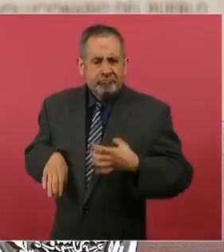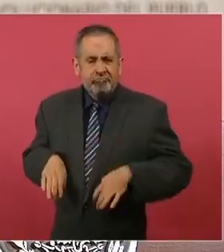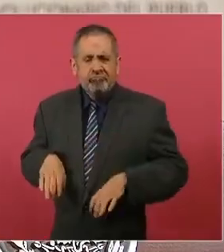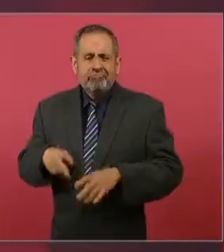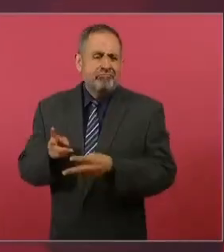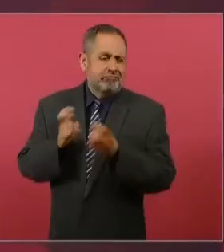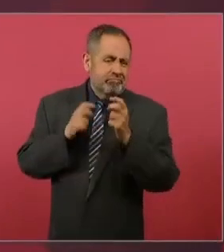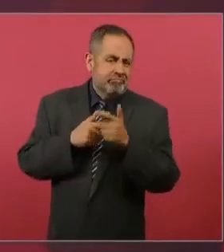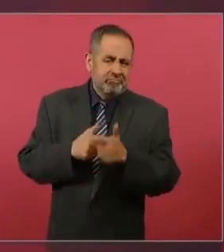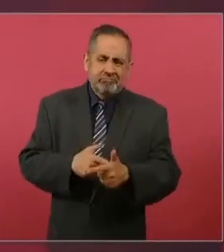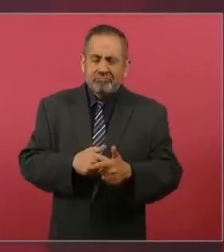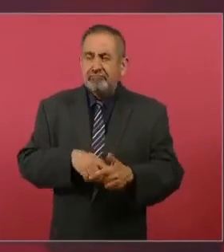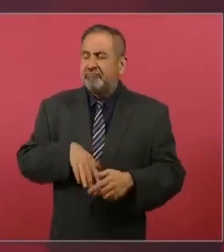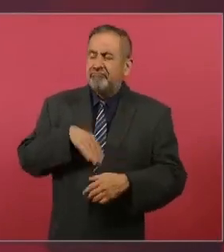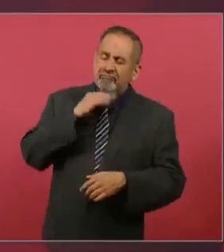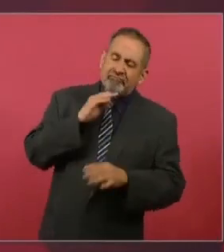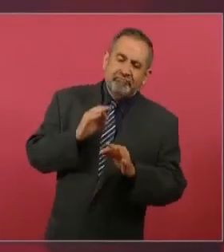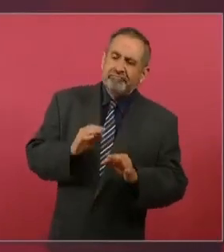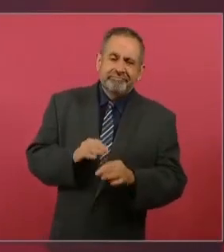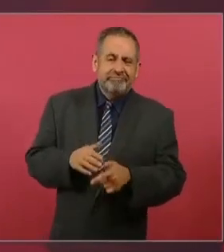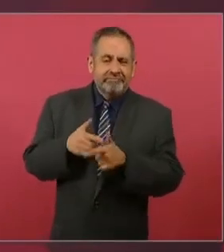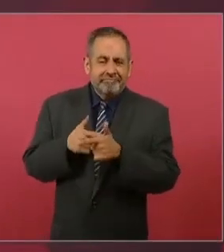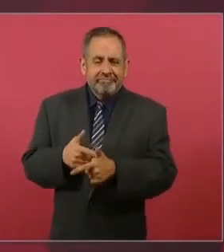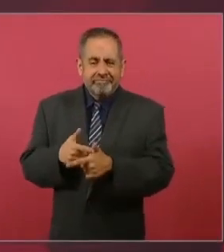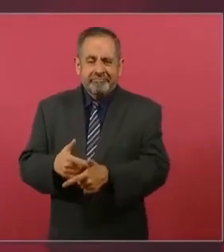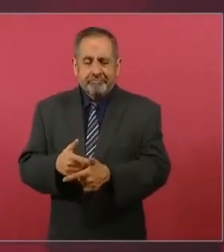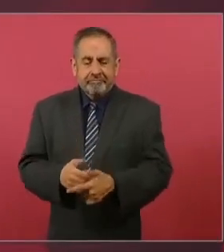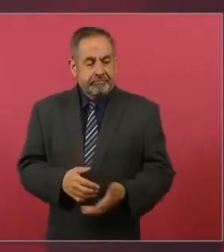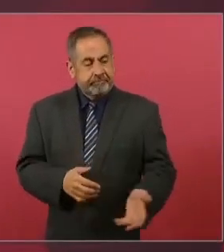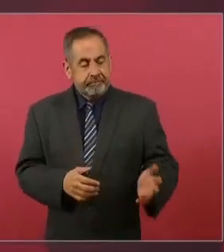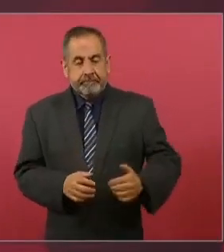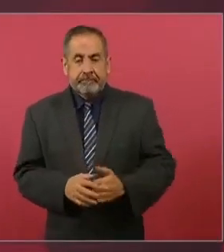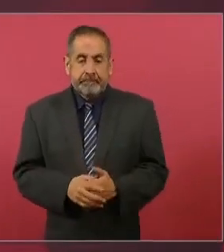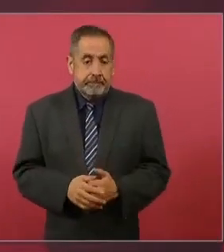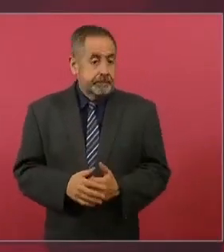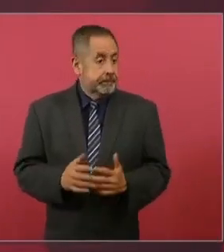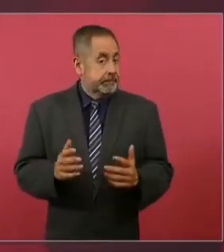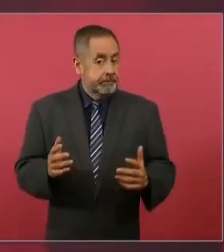porque no tienen llenadera. Es decir, que entonces, ya